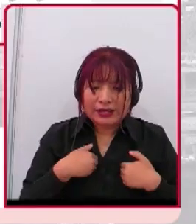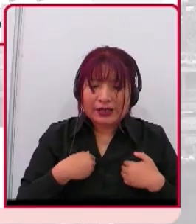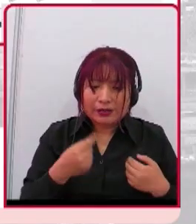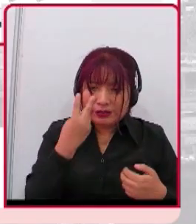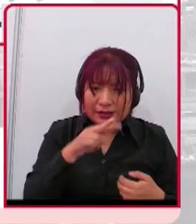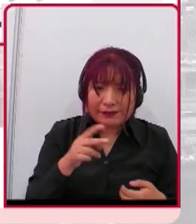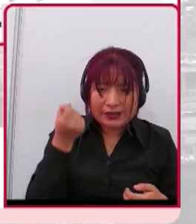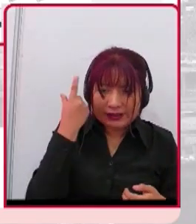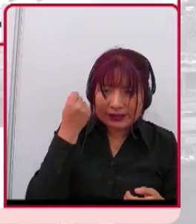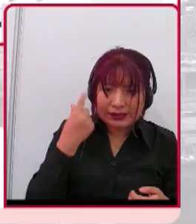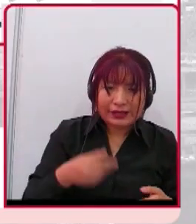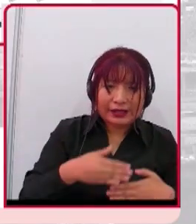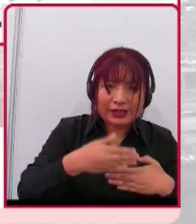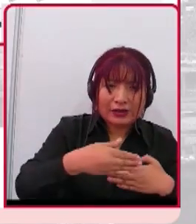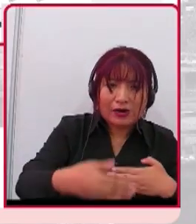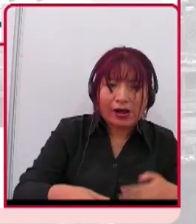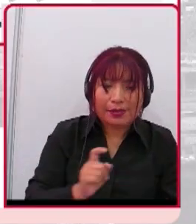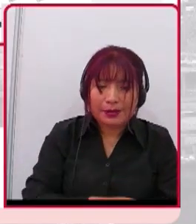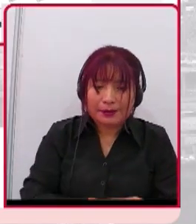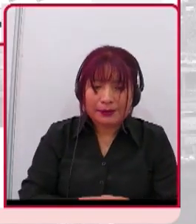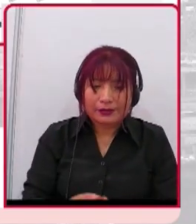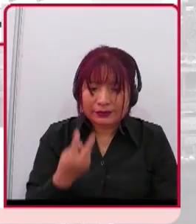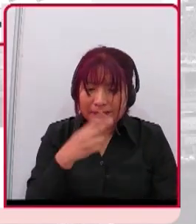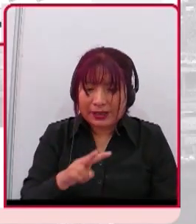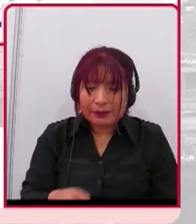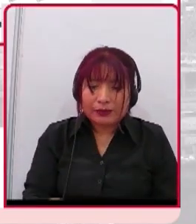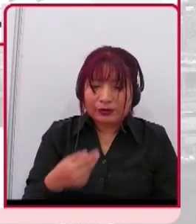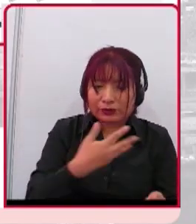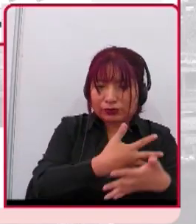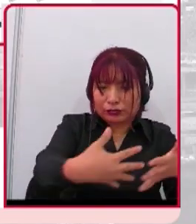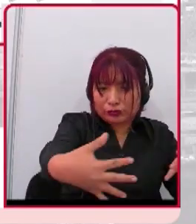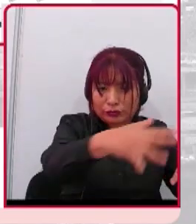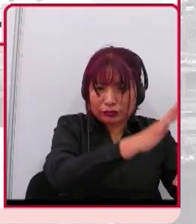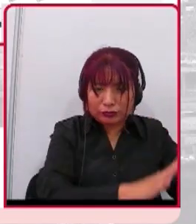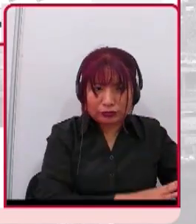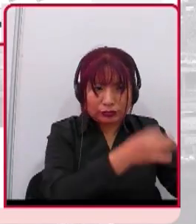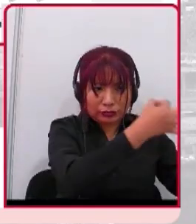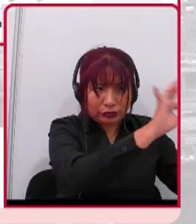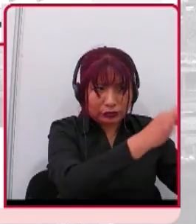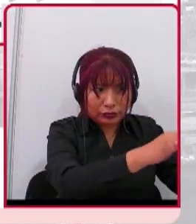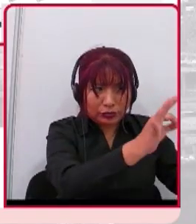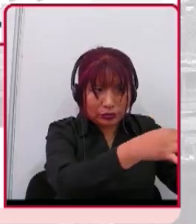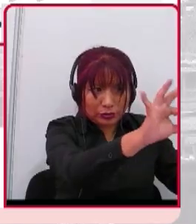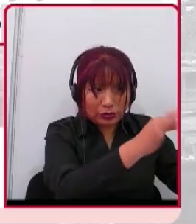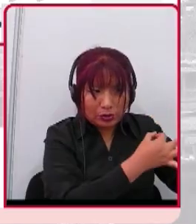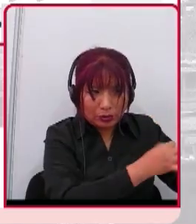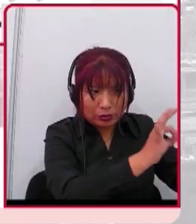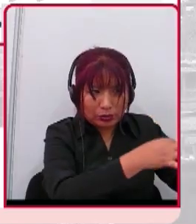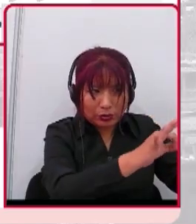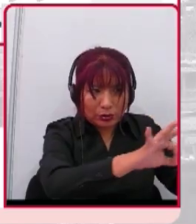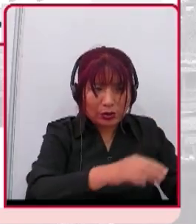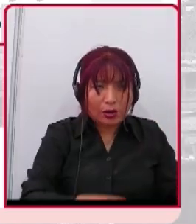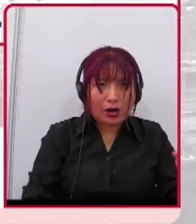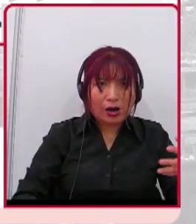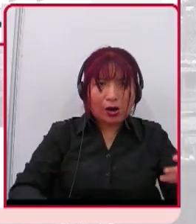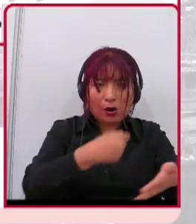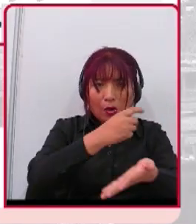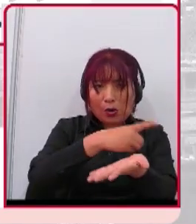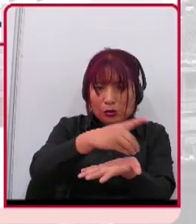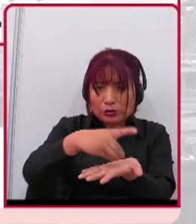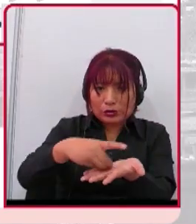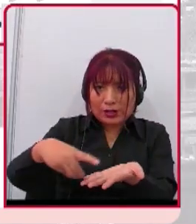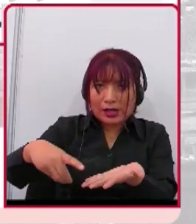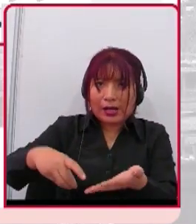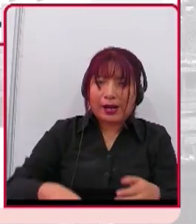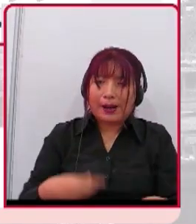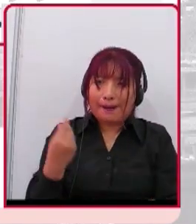control, pero si ven de manera muy didáctica, esta carta de control con gráfica de cajas, lo hemos hecho didáctico.